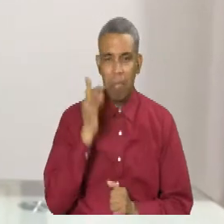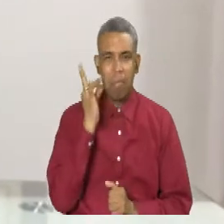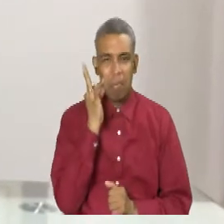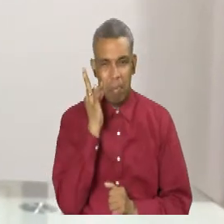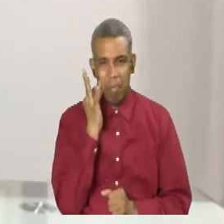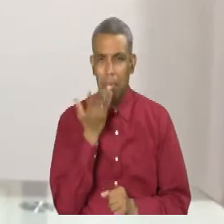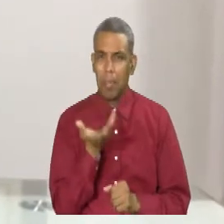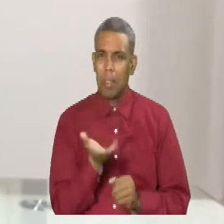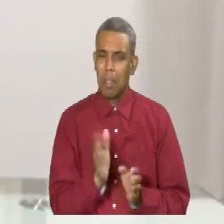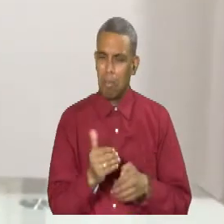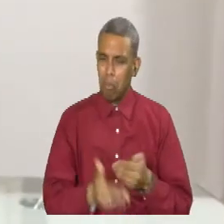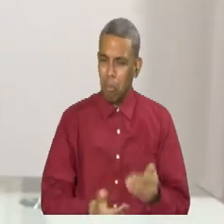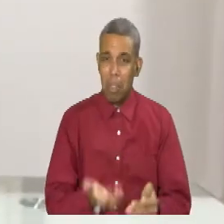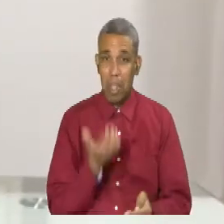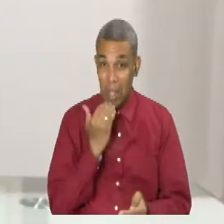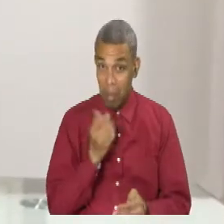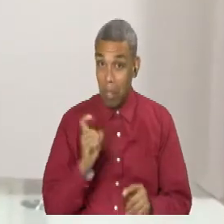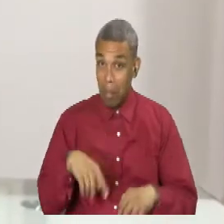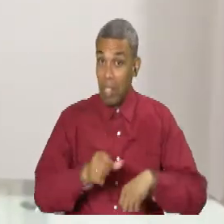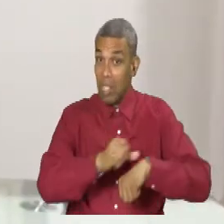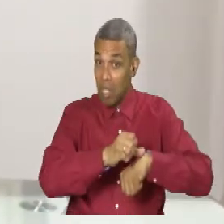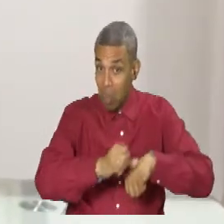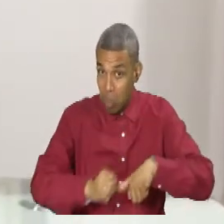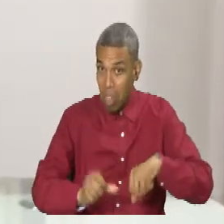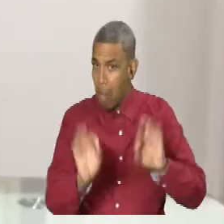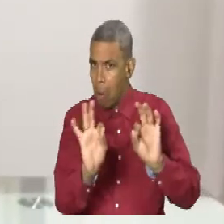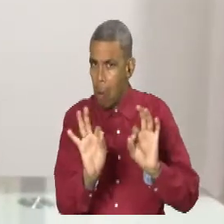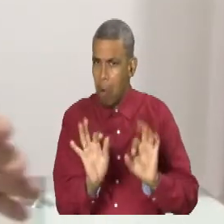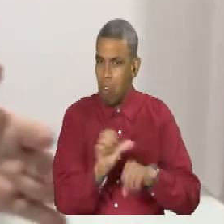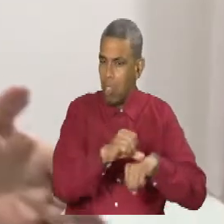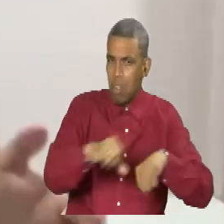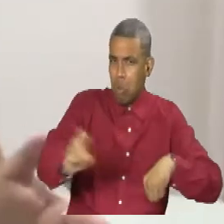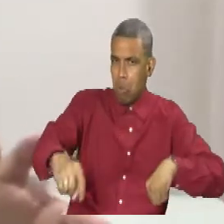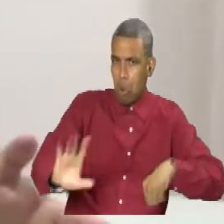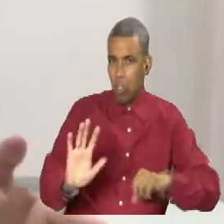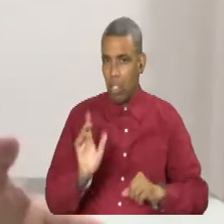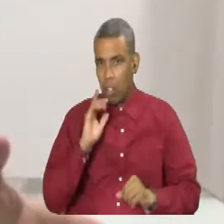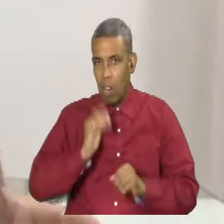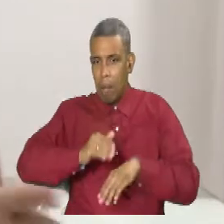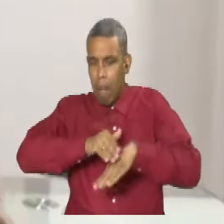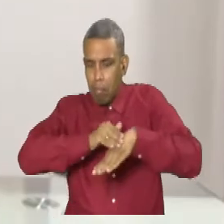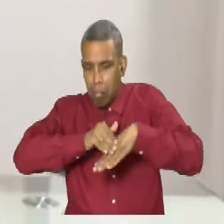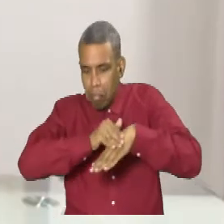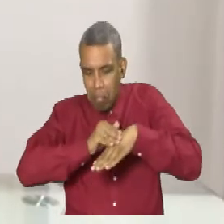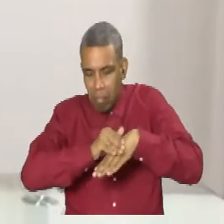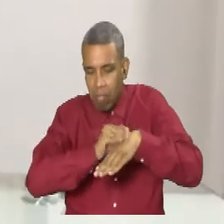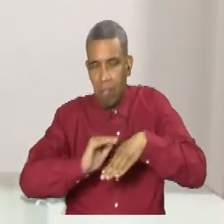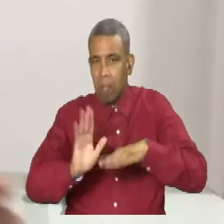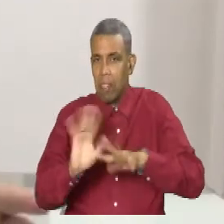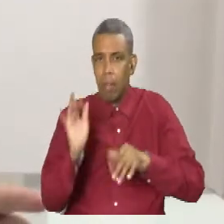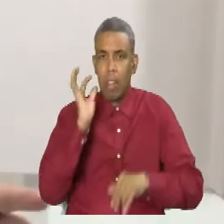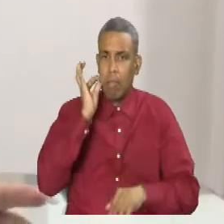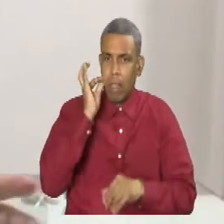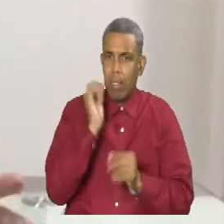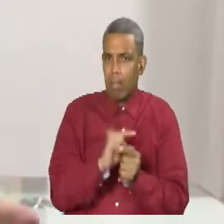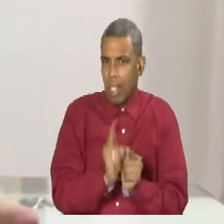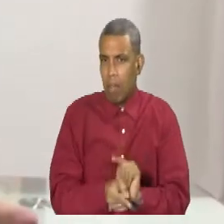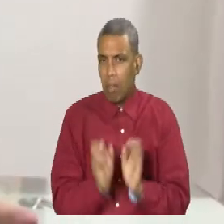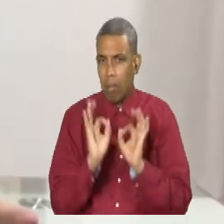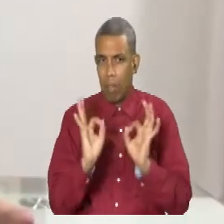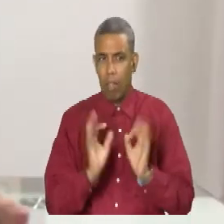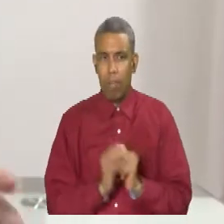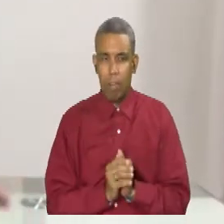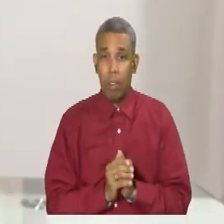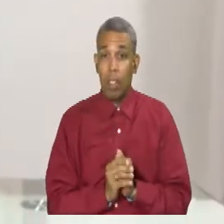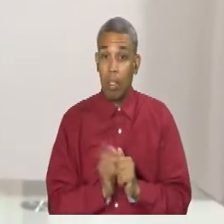procedimientos invasivos como no invasivos. En los procedimientos invasivos podemos contar con todos los procedimientos de cirugía